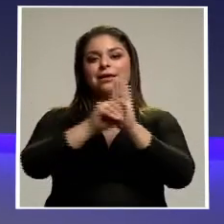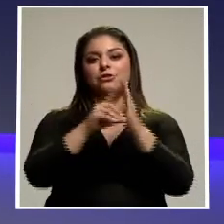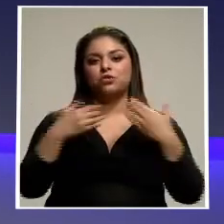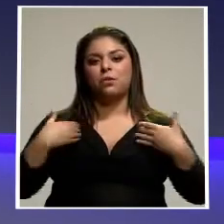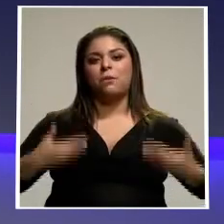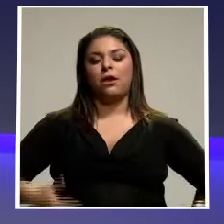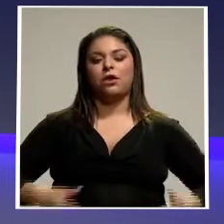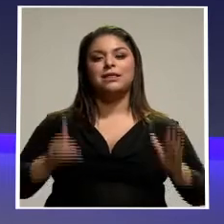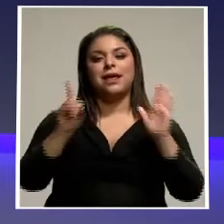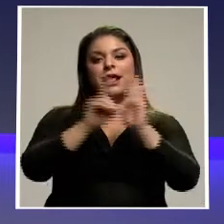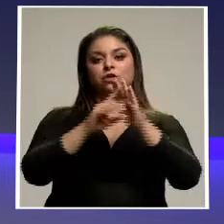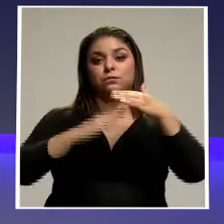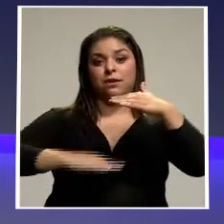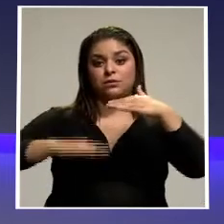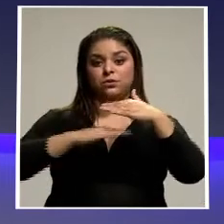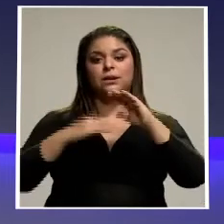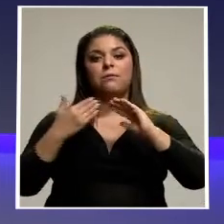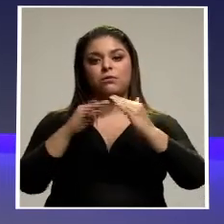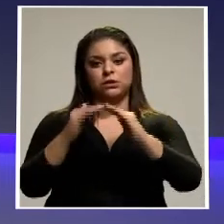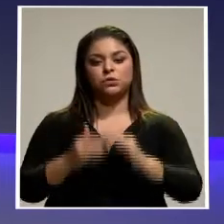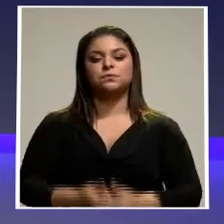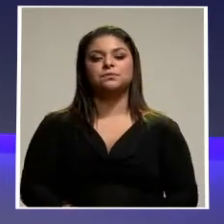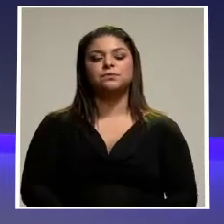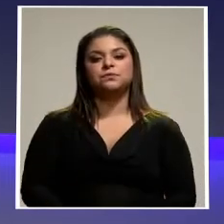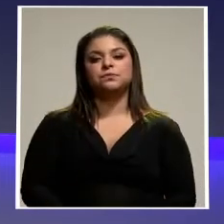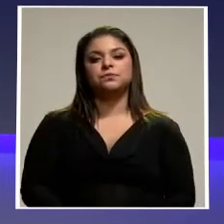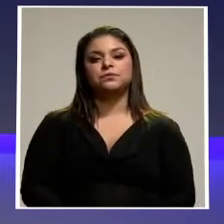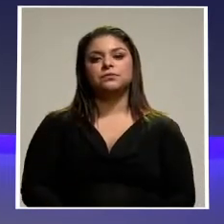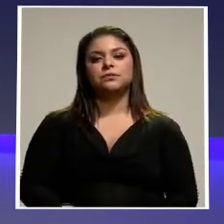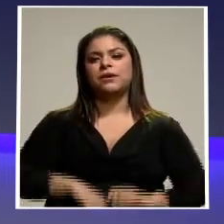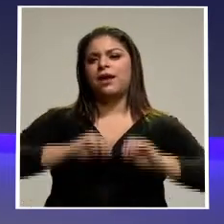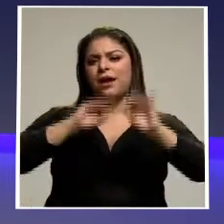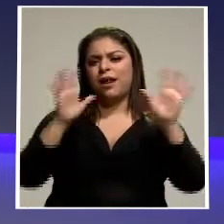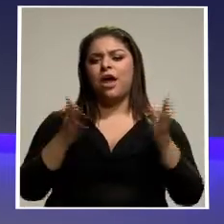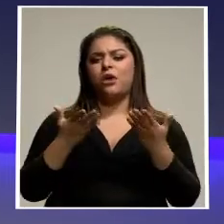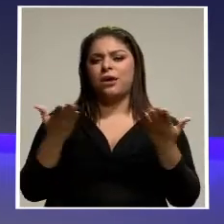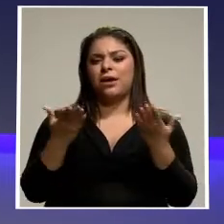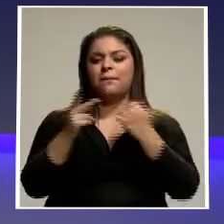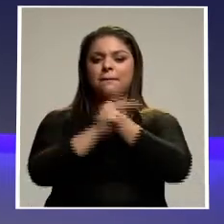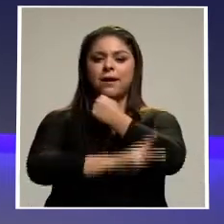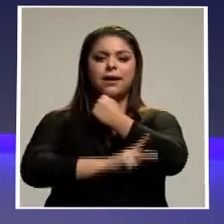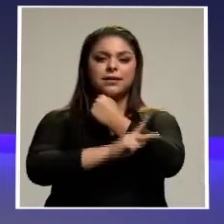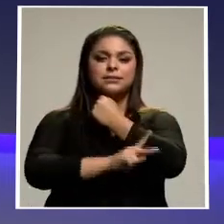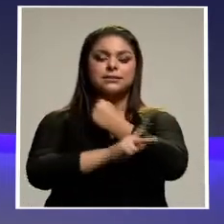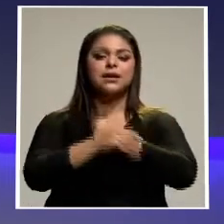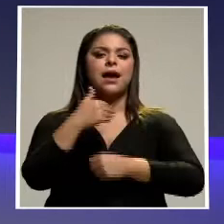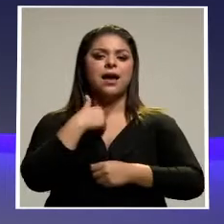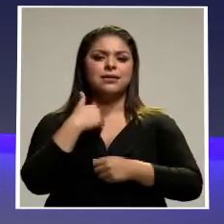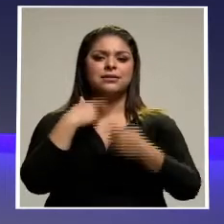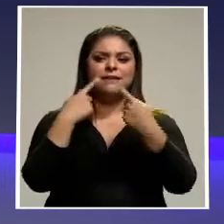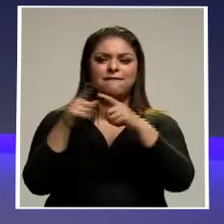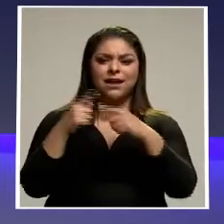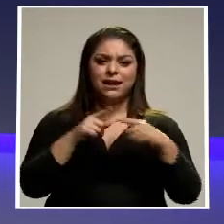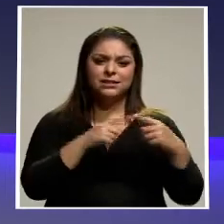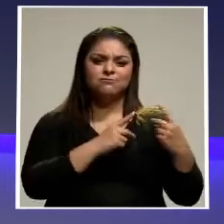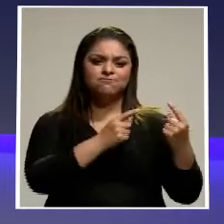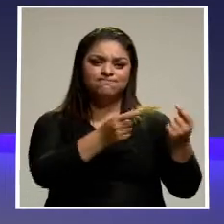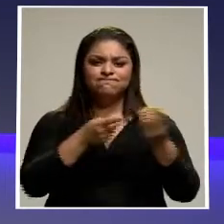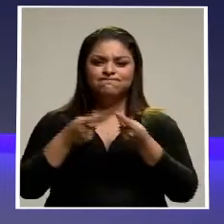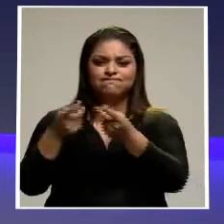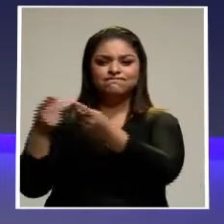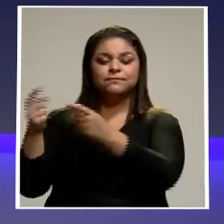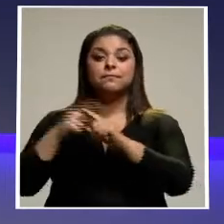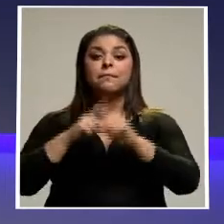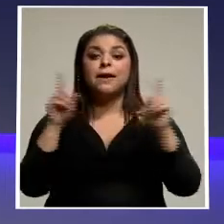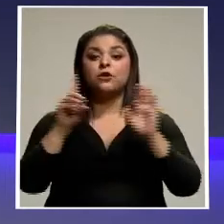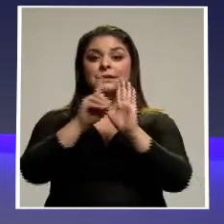derechos básicos de la población. Y claro que los países tenemos distintas velocidades, pero el derecho